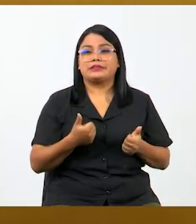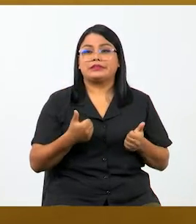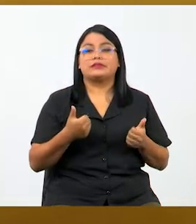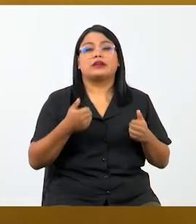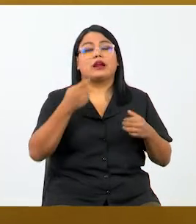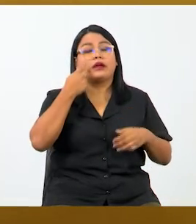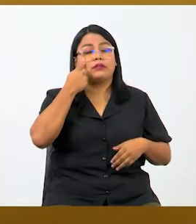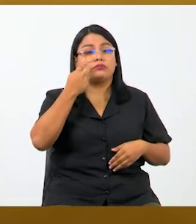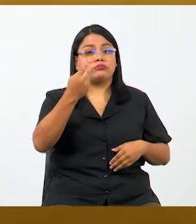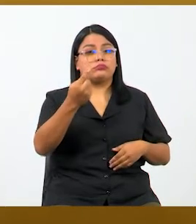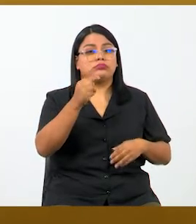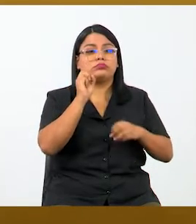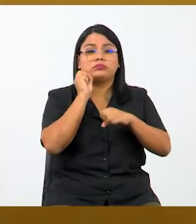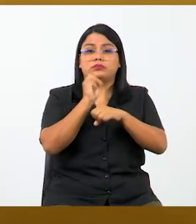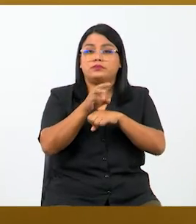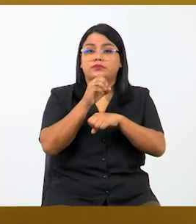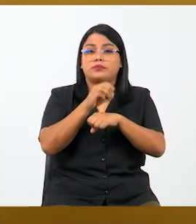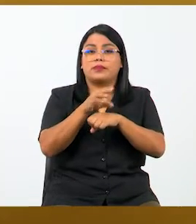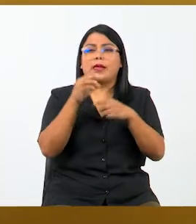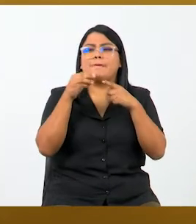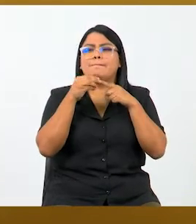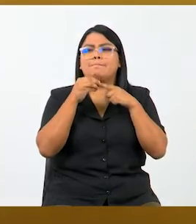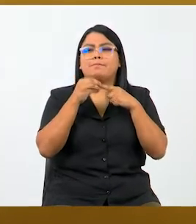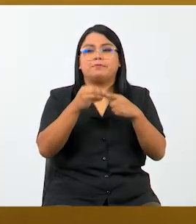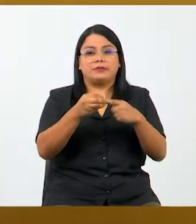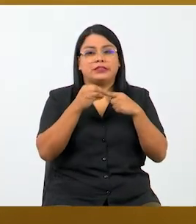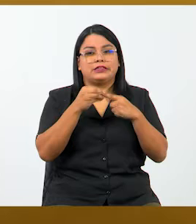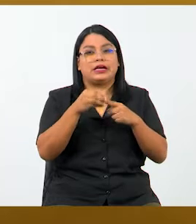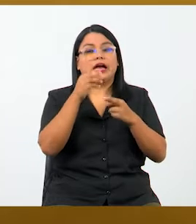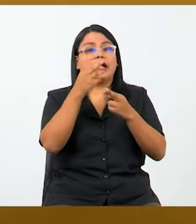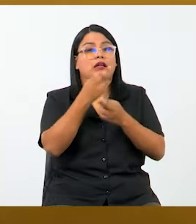sugerencias específicas y los recursos que podemos